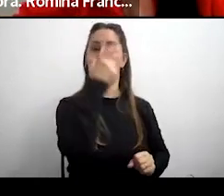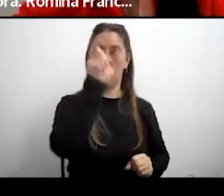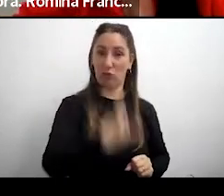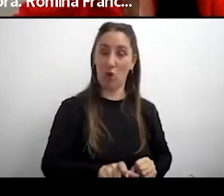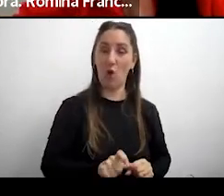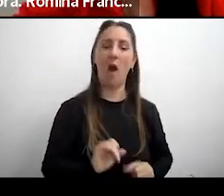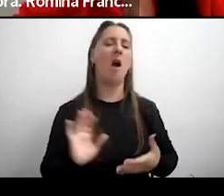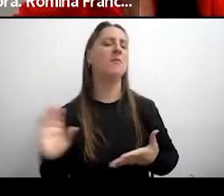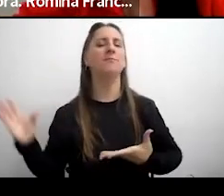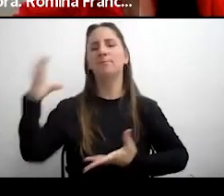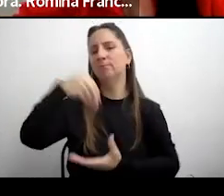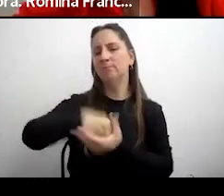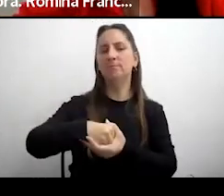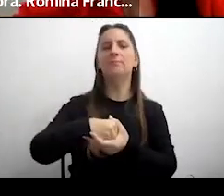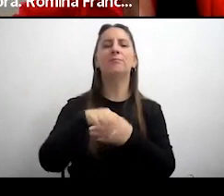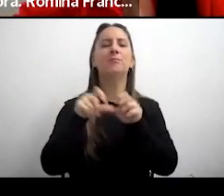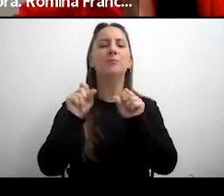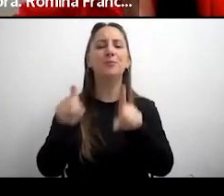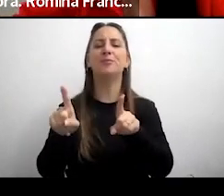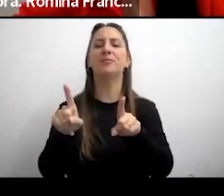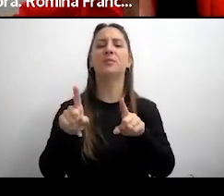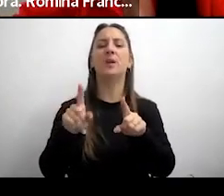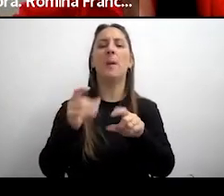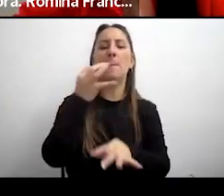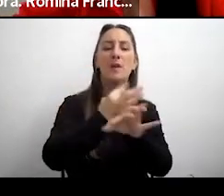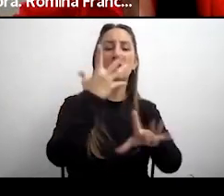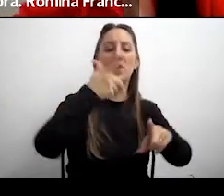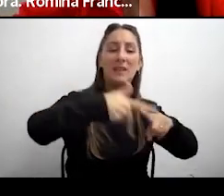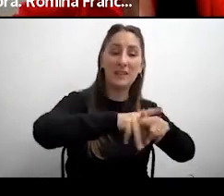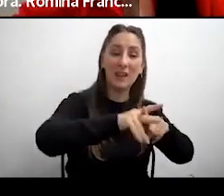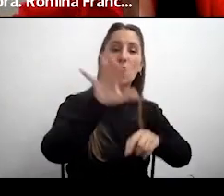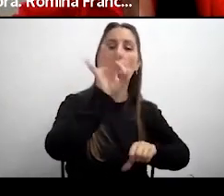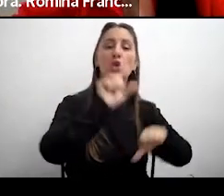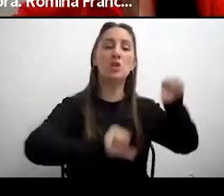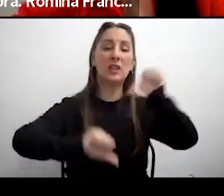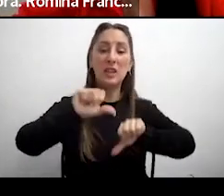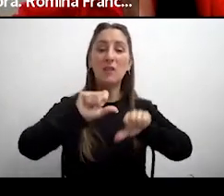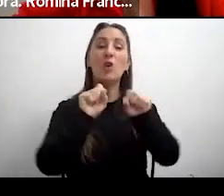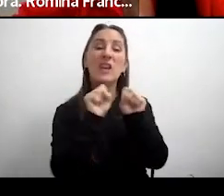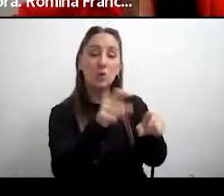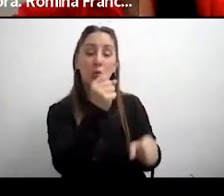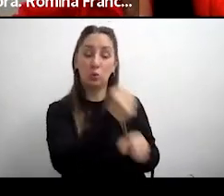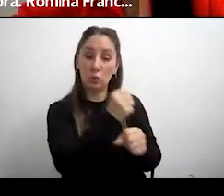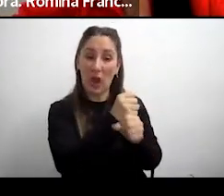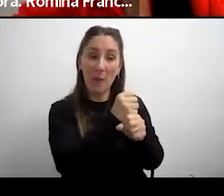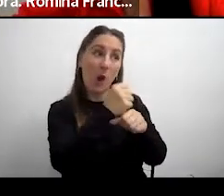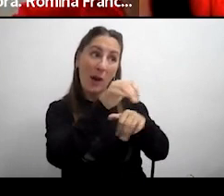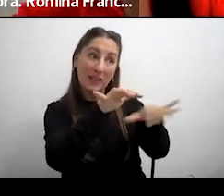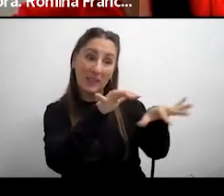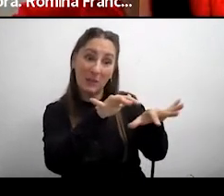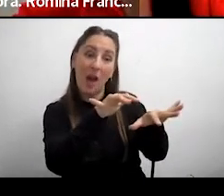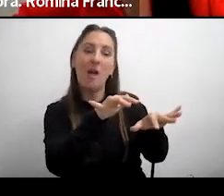son referentes a lo que sean los profesionales técnicos o científicos que exclusivamente en forma